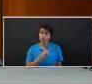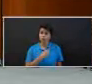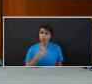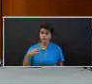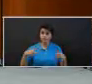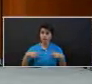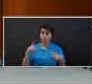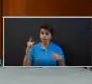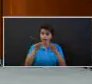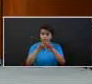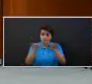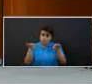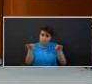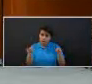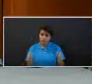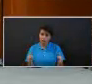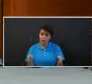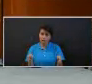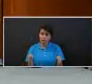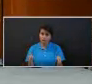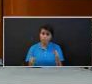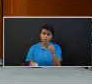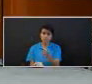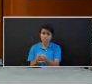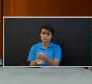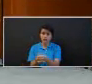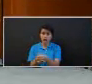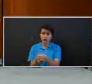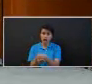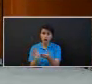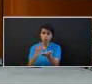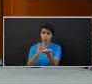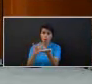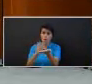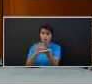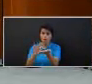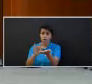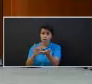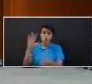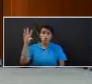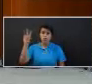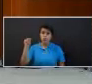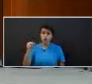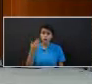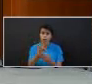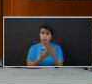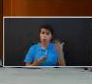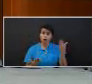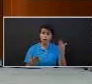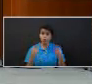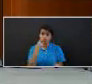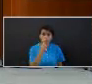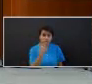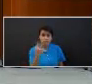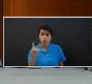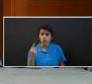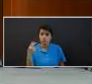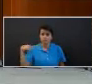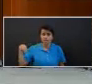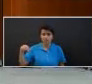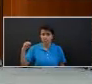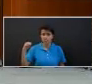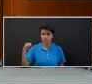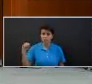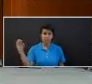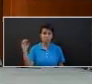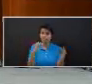vacía. No lo fueron a buscar sus hijos, no lo fueron a buscar sus nietos, no lo fueron a buscar sus